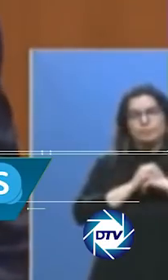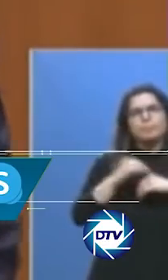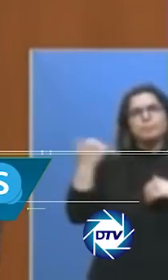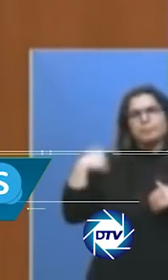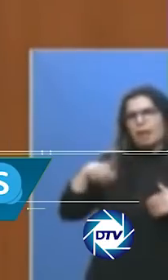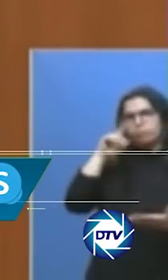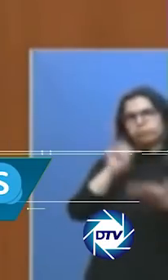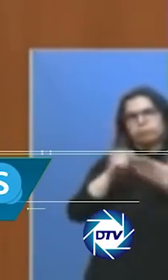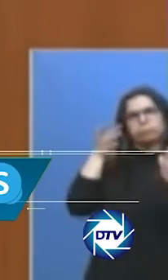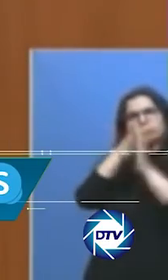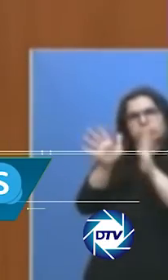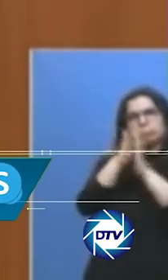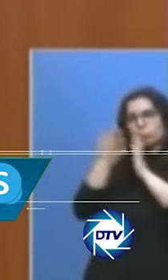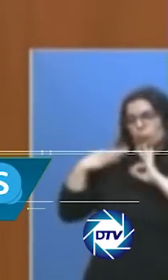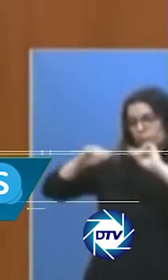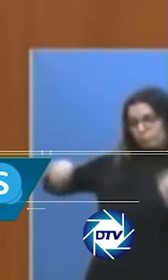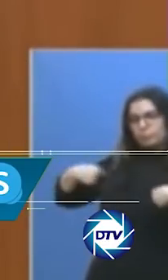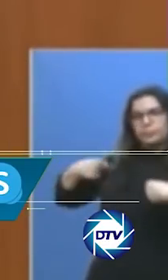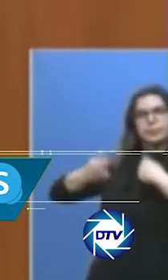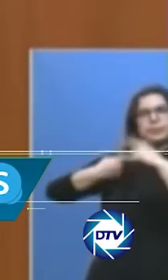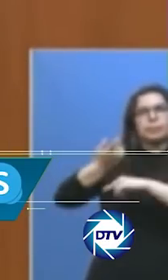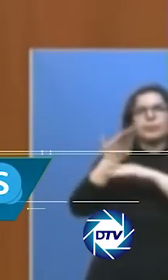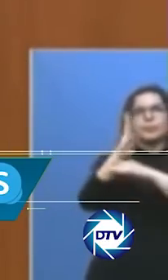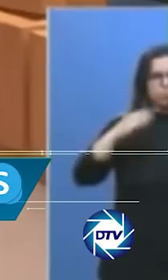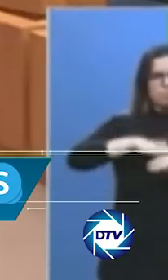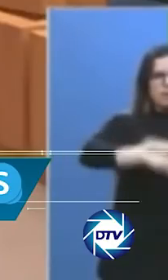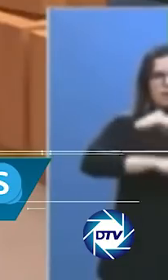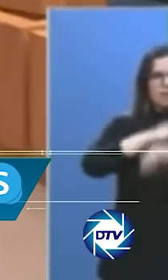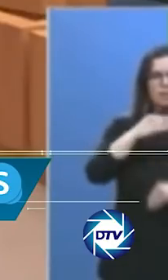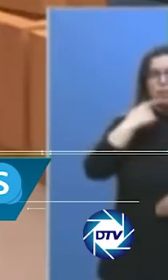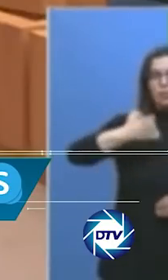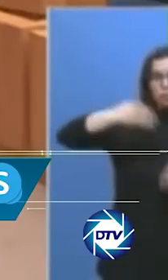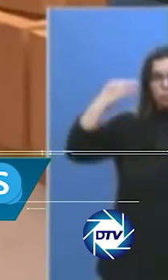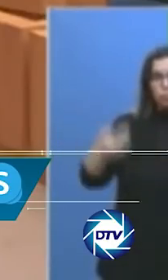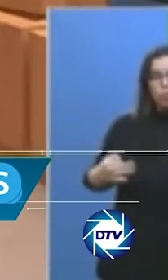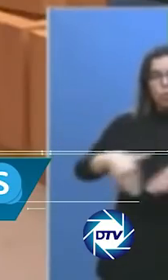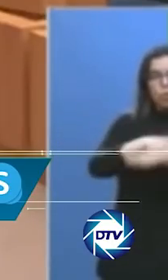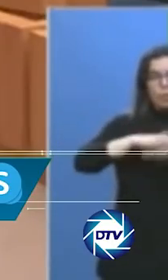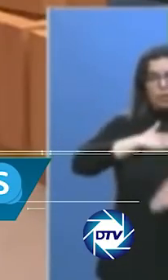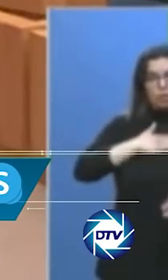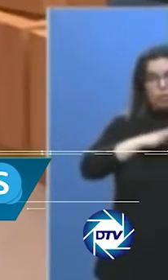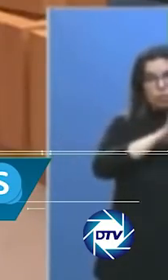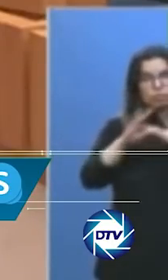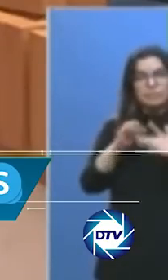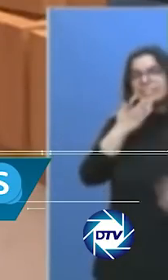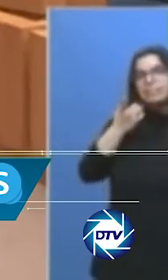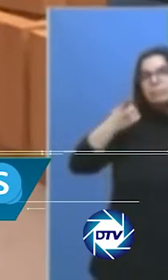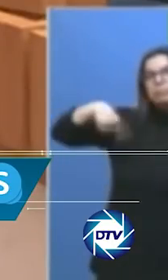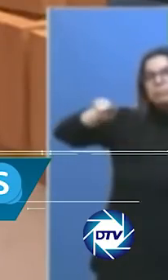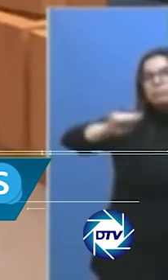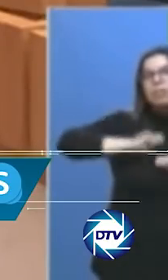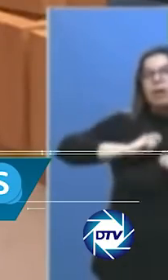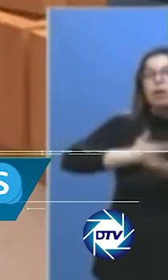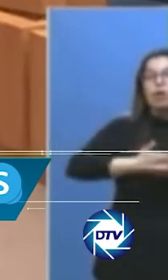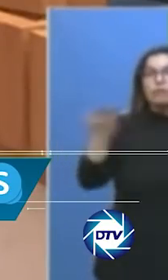precisamente están consiguiendo lo contrario, casi estoy por animarles. Pero vamos, desde luego, en aras de defender la realidad y de defender la verdad, deberían dejar de lanzar